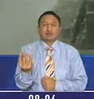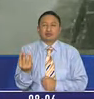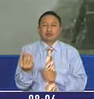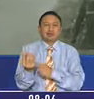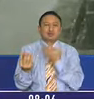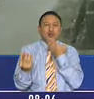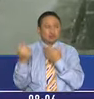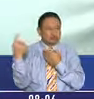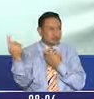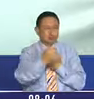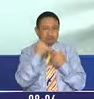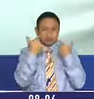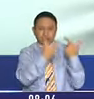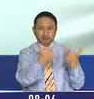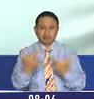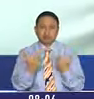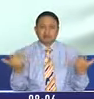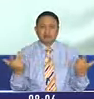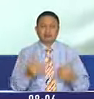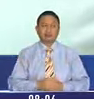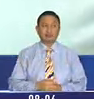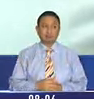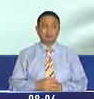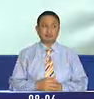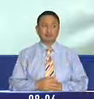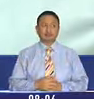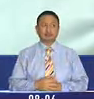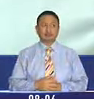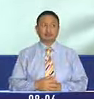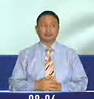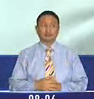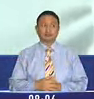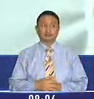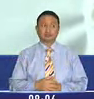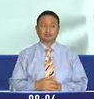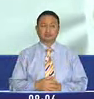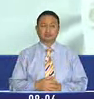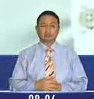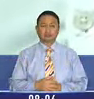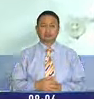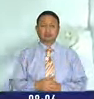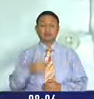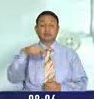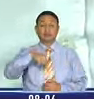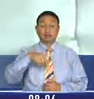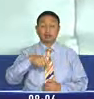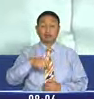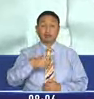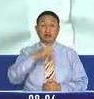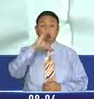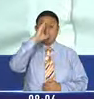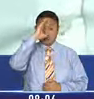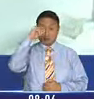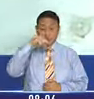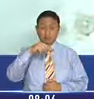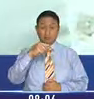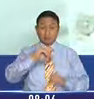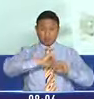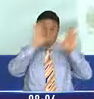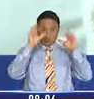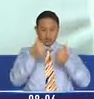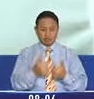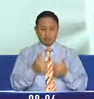zona tan extensa. Se ha hecho la solicitud, hemos hablado con la zona Quitumbe, se está yendo un buen respaldo de los policías en el día. En la